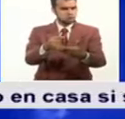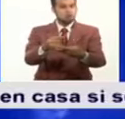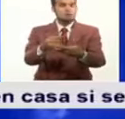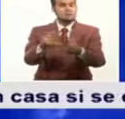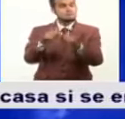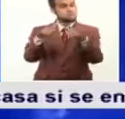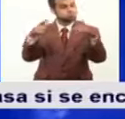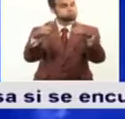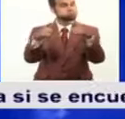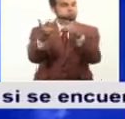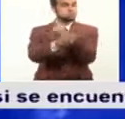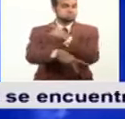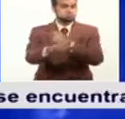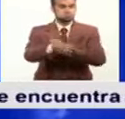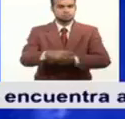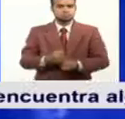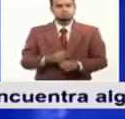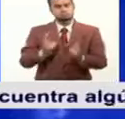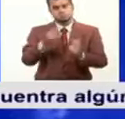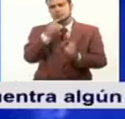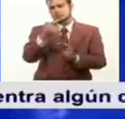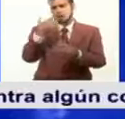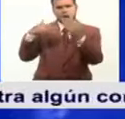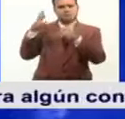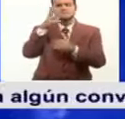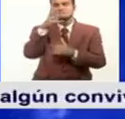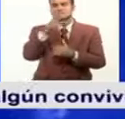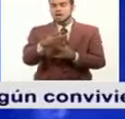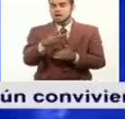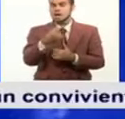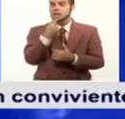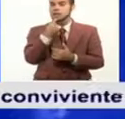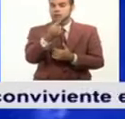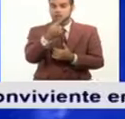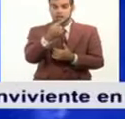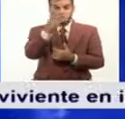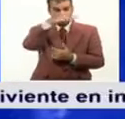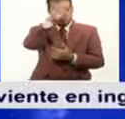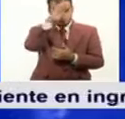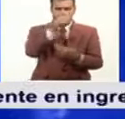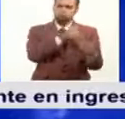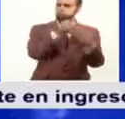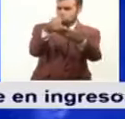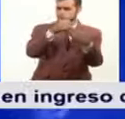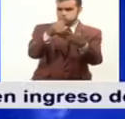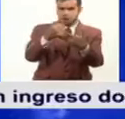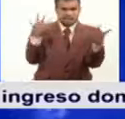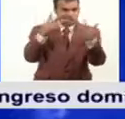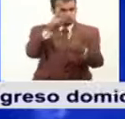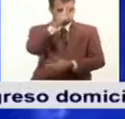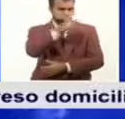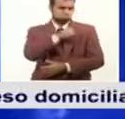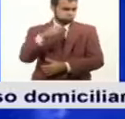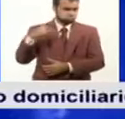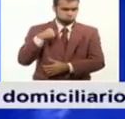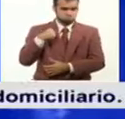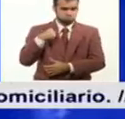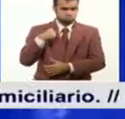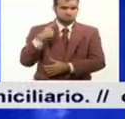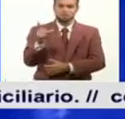dijera nuestro comandante en jefe, Cuba brinda médicos, así, no bombas. Bueno, con esta